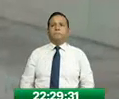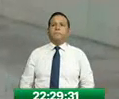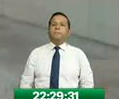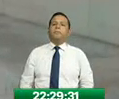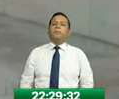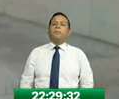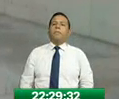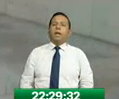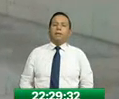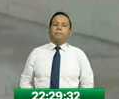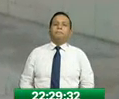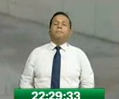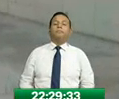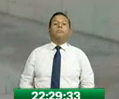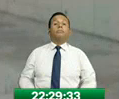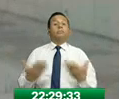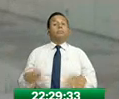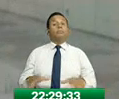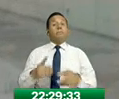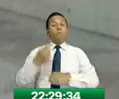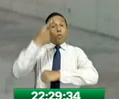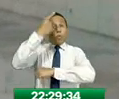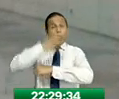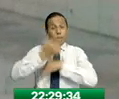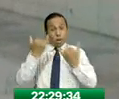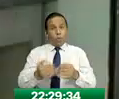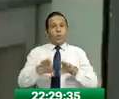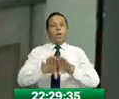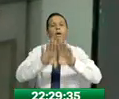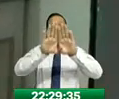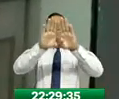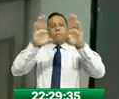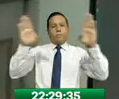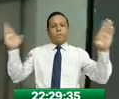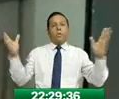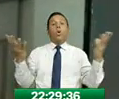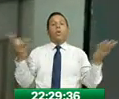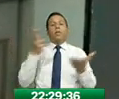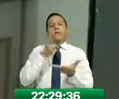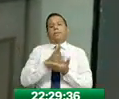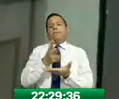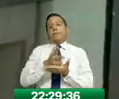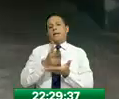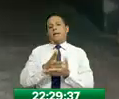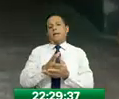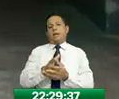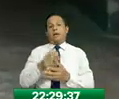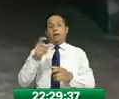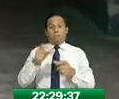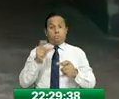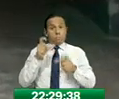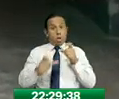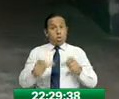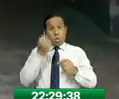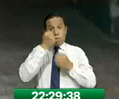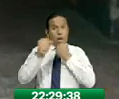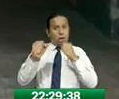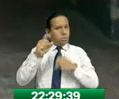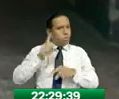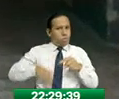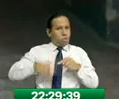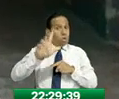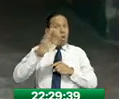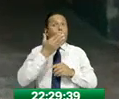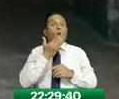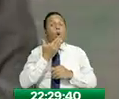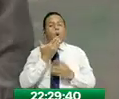En el primer día que inició la atención en el servicio de encomiendas, se registró poca afluencia de personas. En la terminal terrestre de Quitumbe, al sur